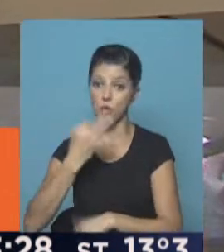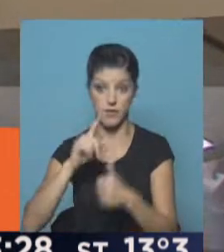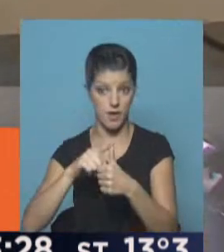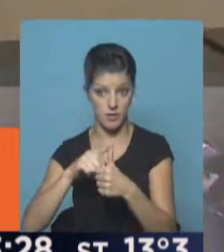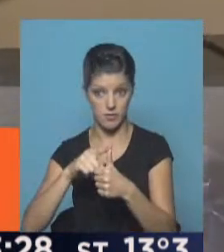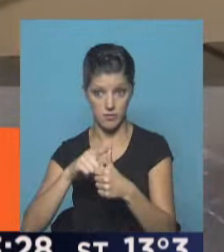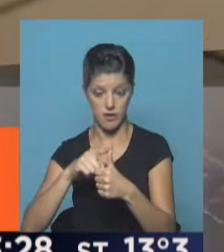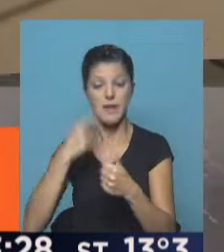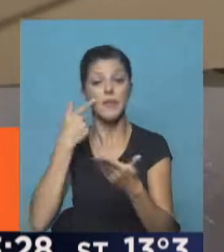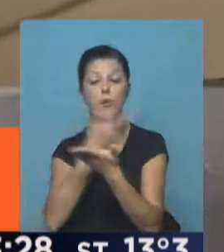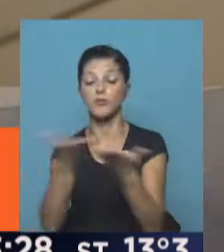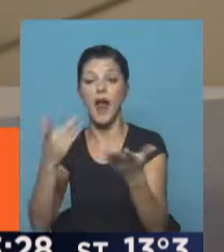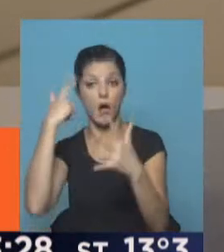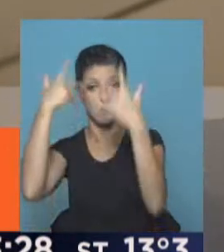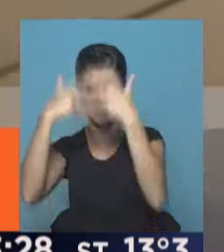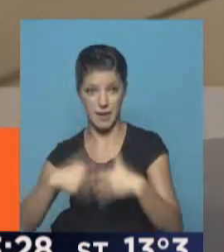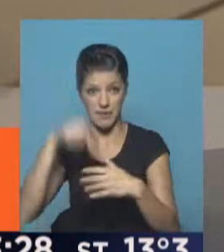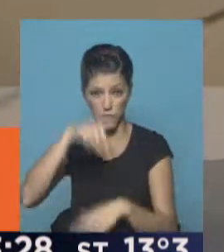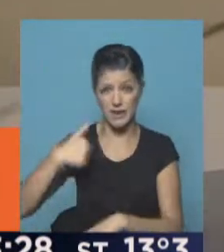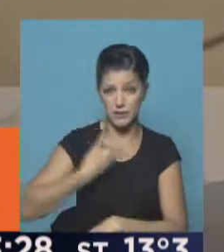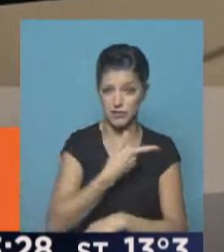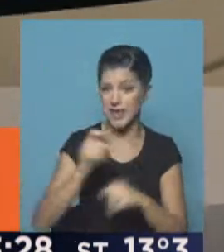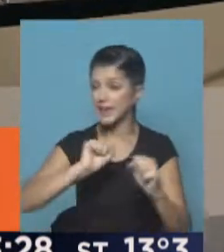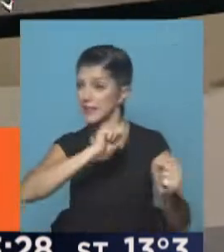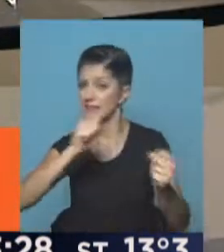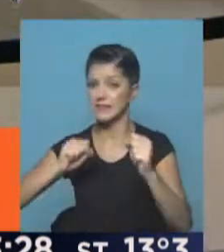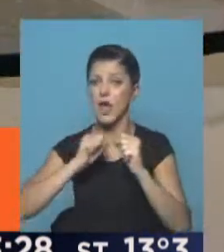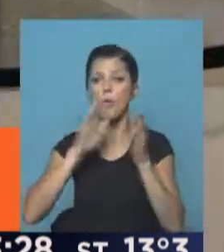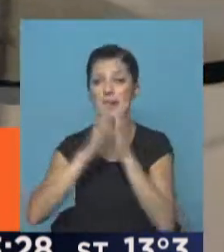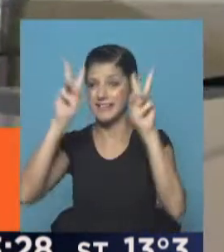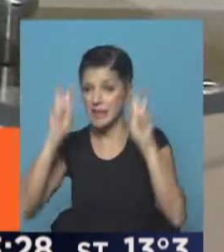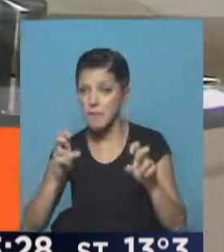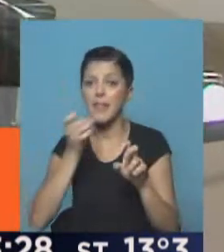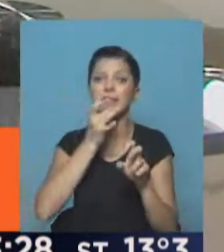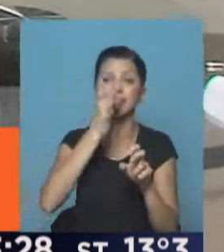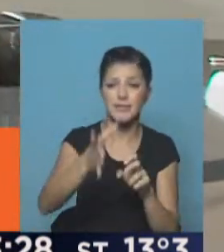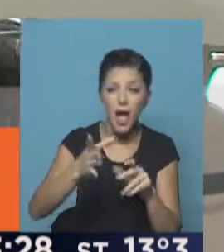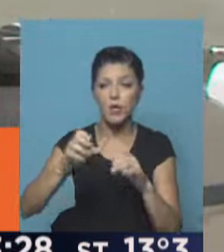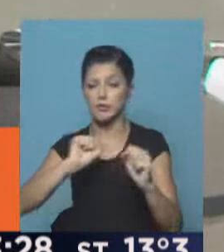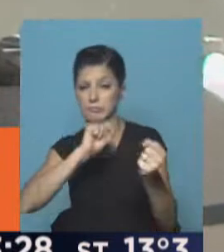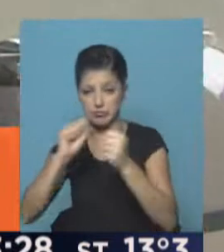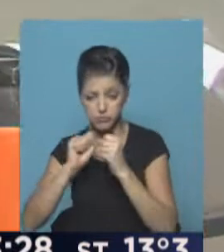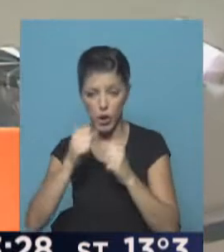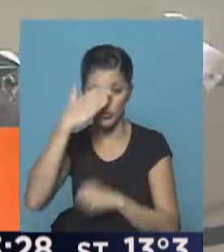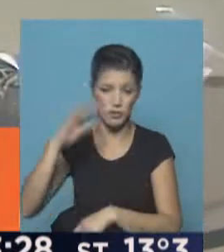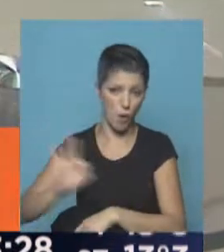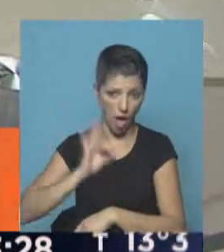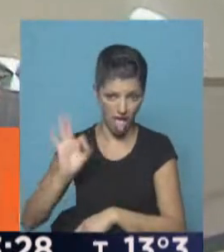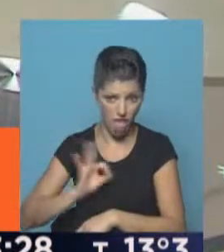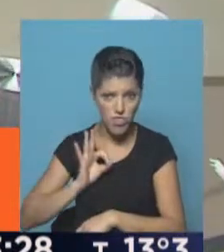demostrar rápidamente a un pueblo que está muy desesperado por el clima de pánico que se ha vivido en los últimos años a raíz